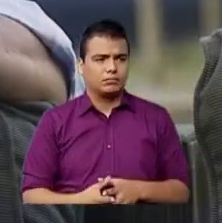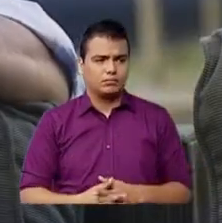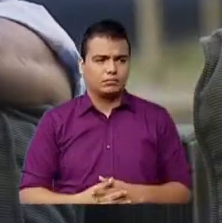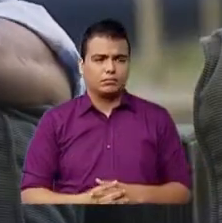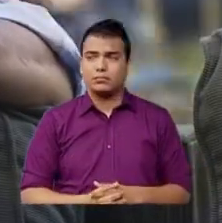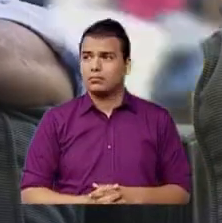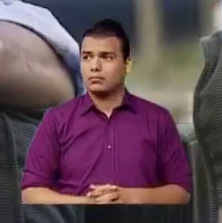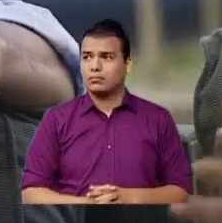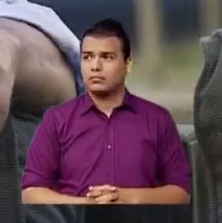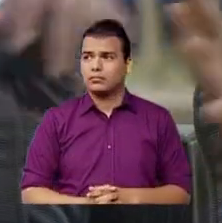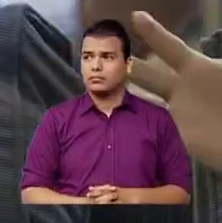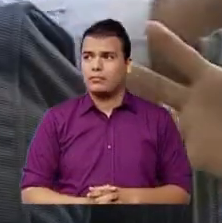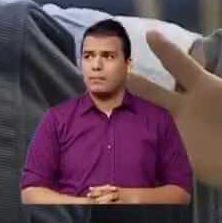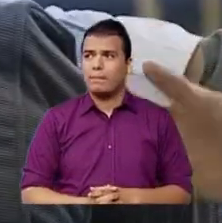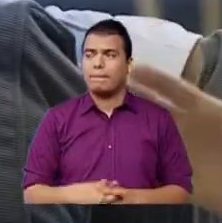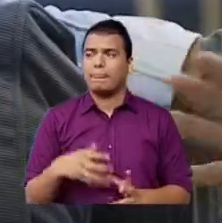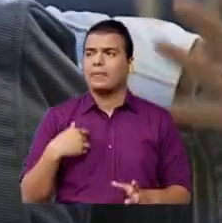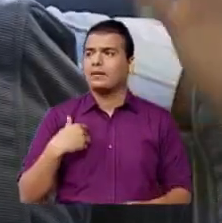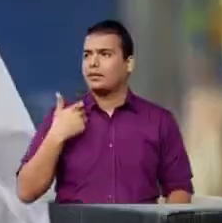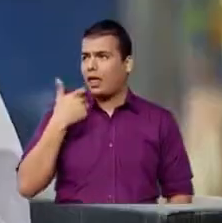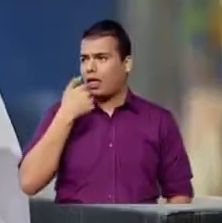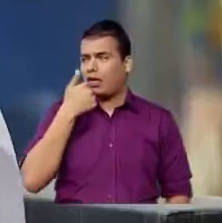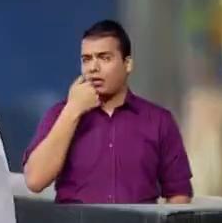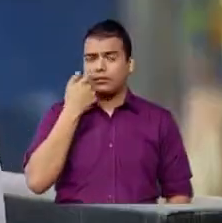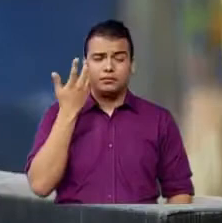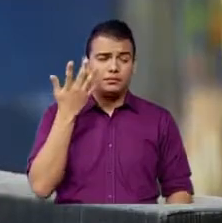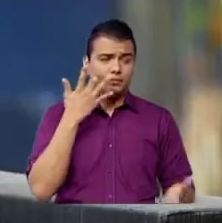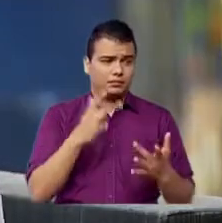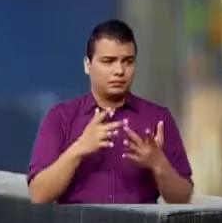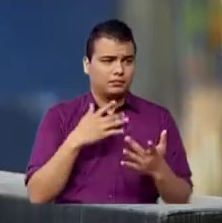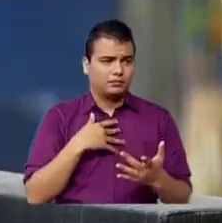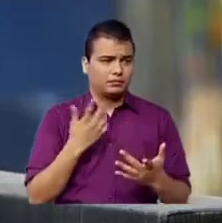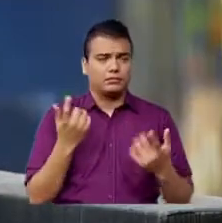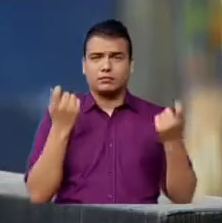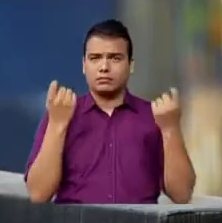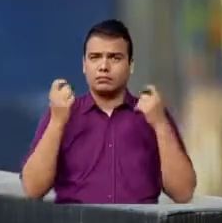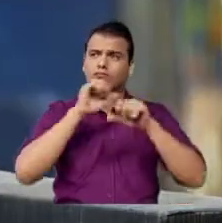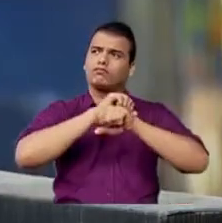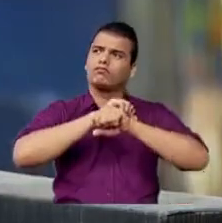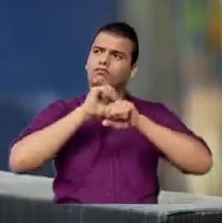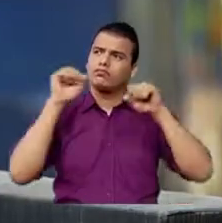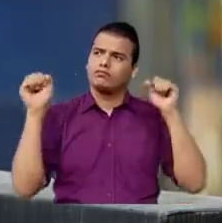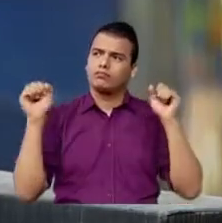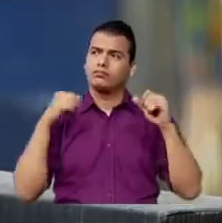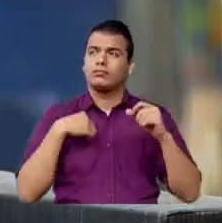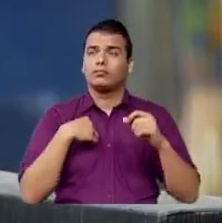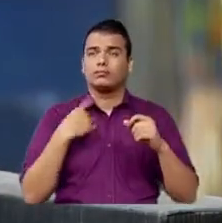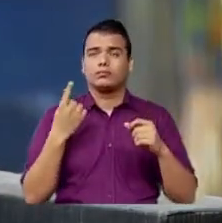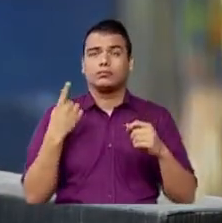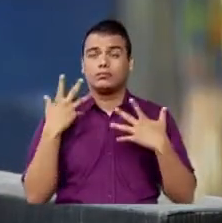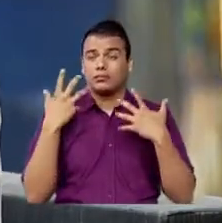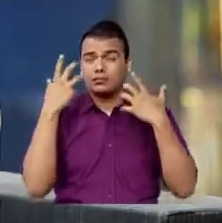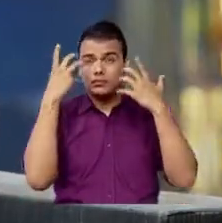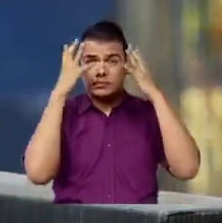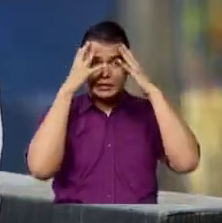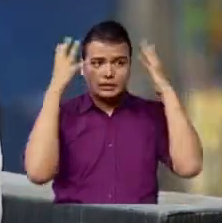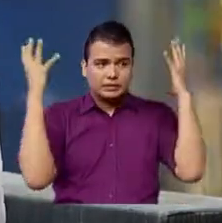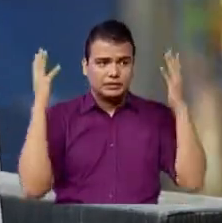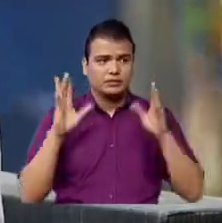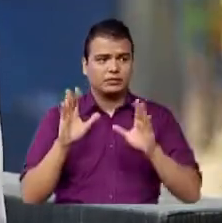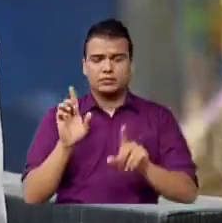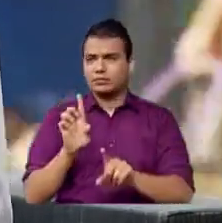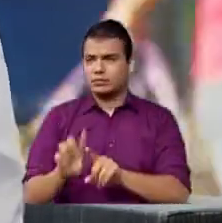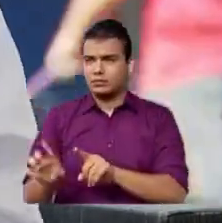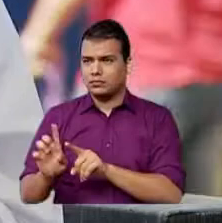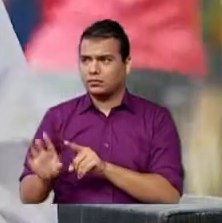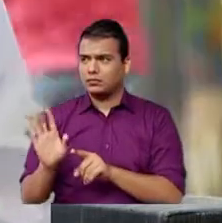son como goticas, ¿cierto? Eso viene en spray, sí, el concepto es manejar en la mañana lo que es irritabilidad y angustia con el hipericum, la valeriana y la